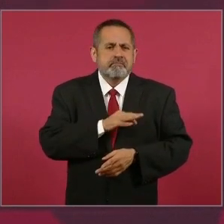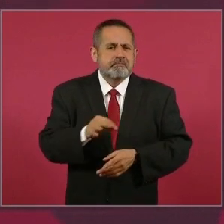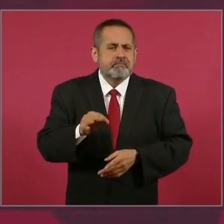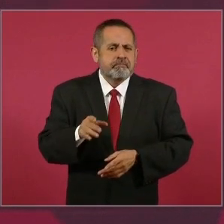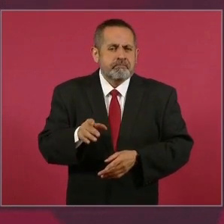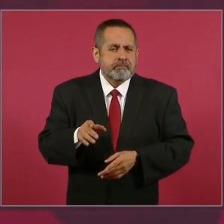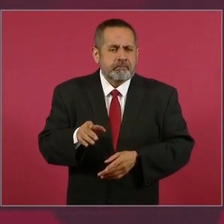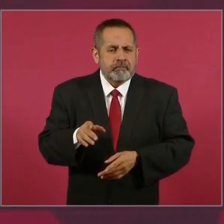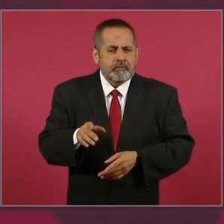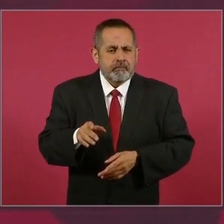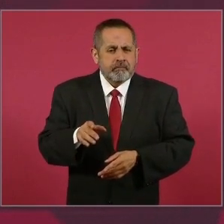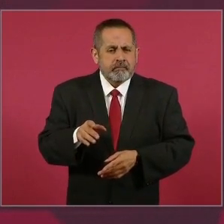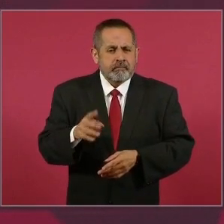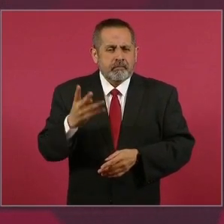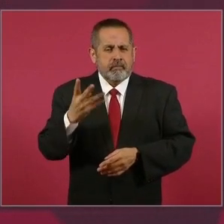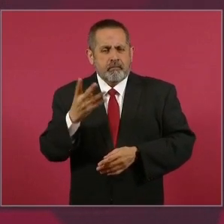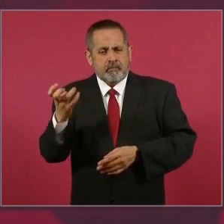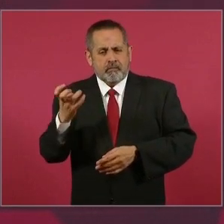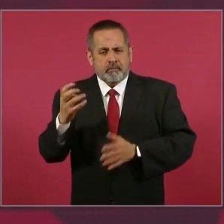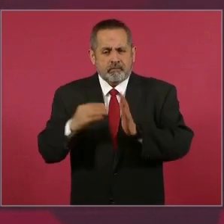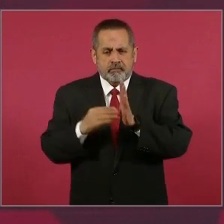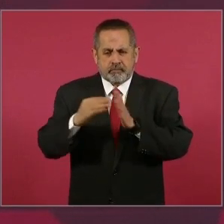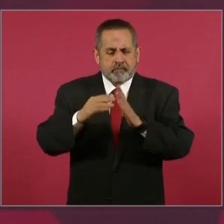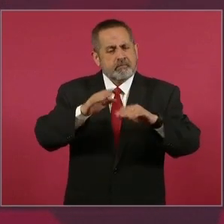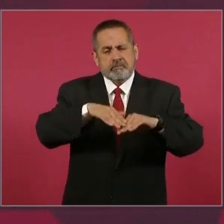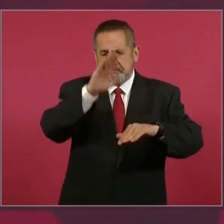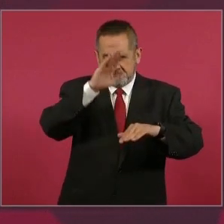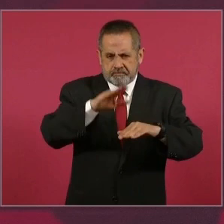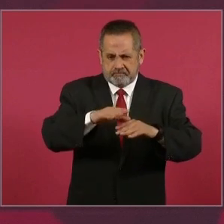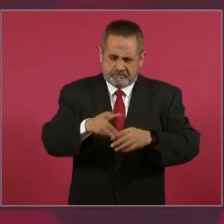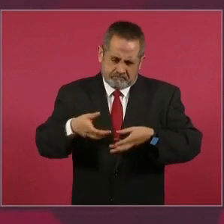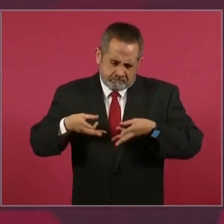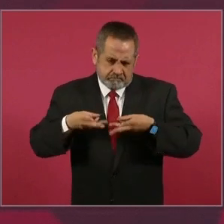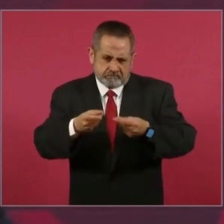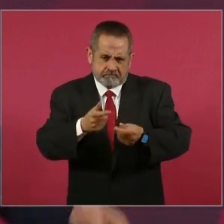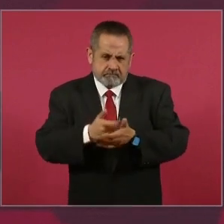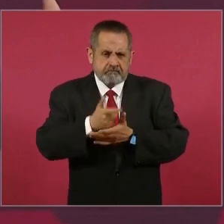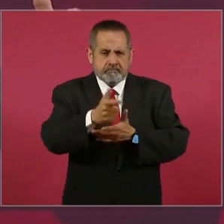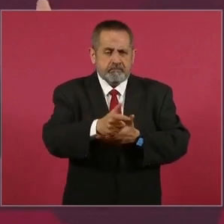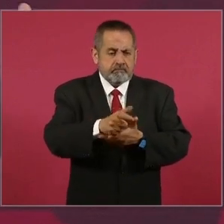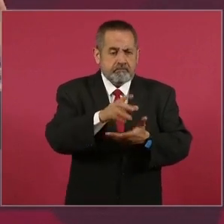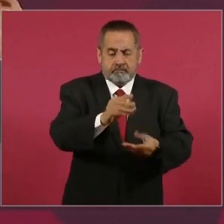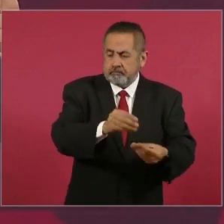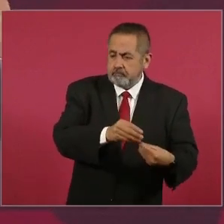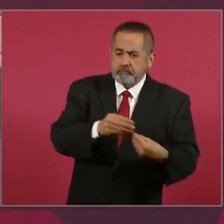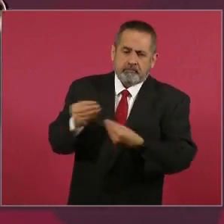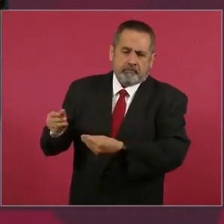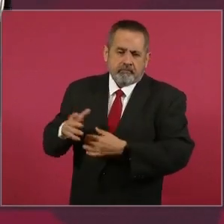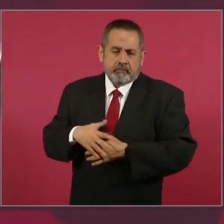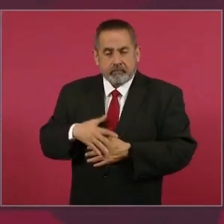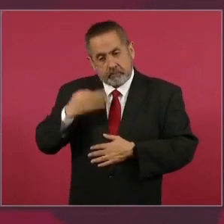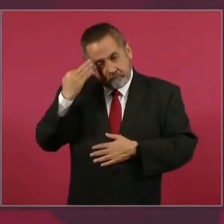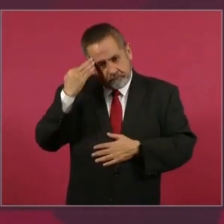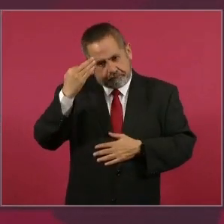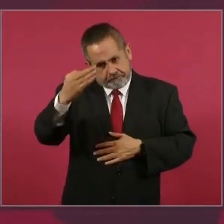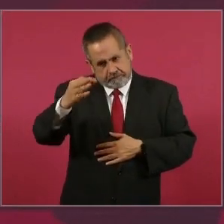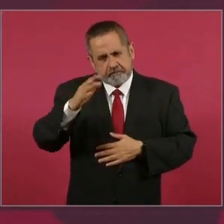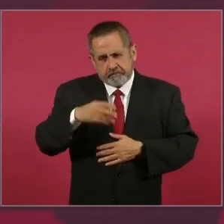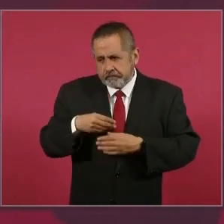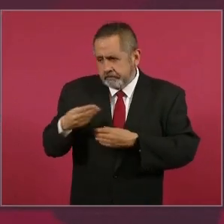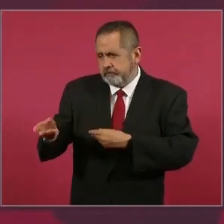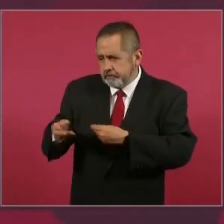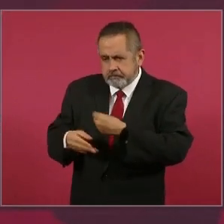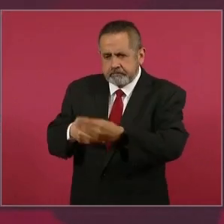de más de 400 millones nos va a llevar mucho tiempo porque son